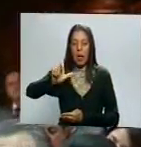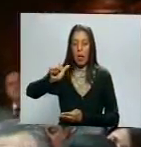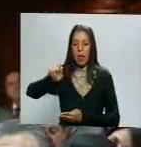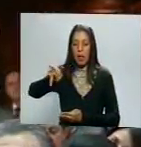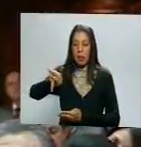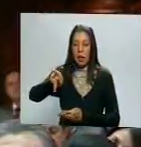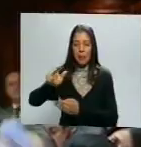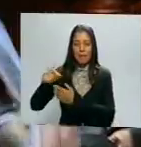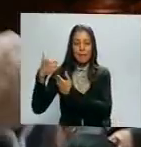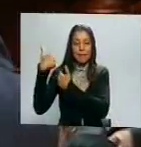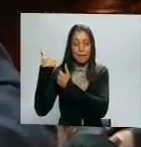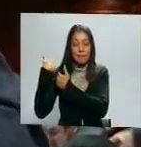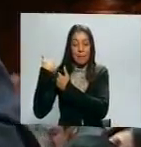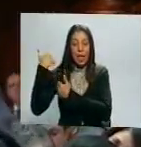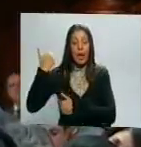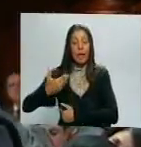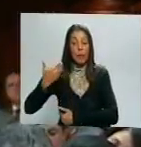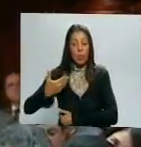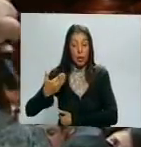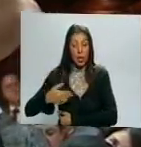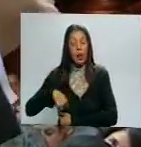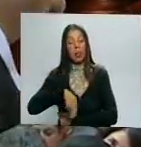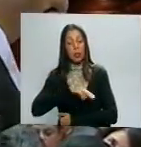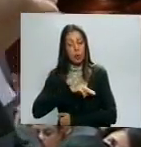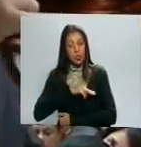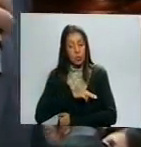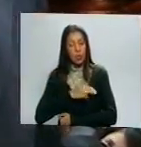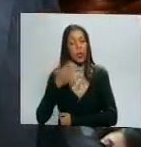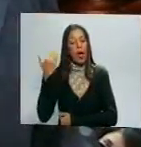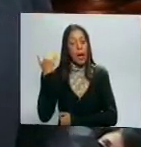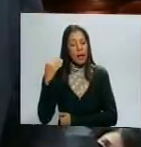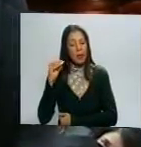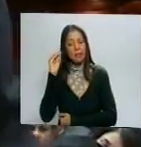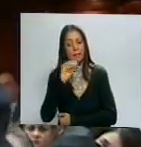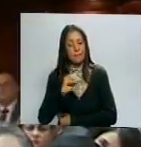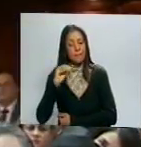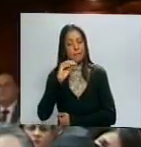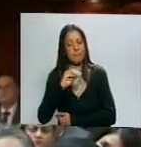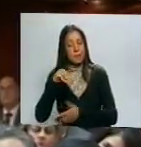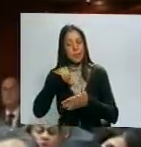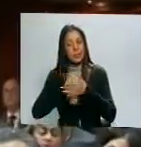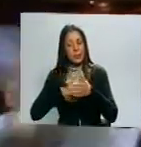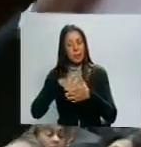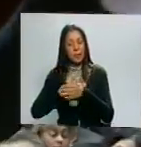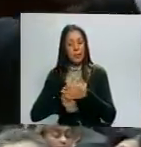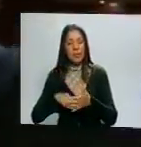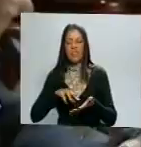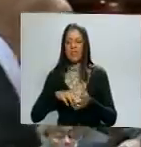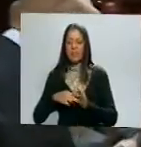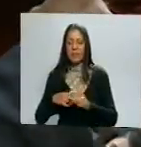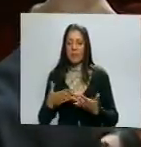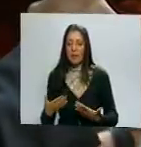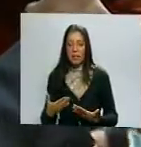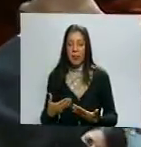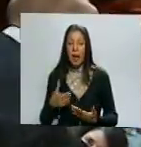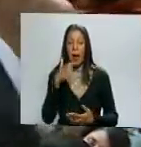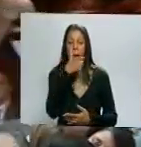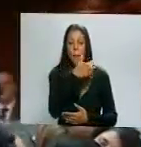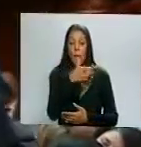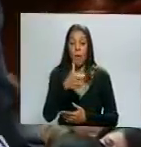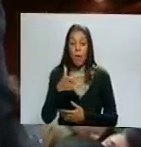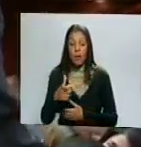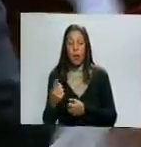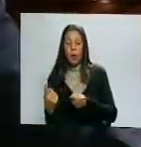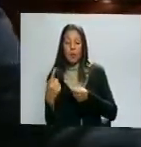importantísimo en algo que hemos venido reclamando con mucha fuerza algunos, que ha sido la incorporación del pueblo a